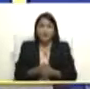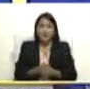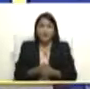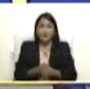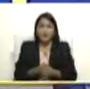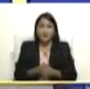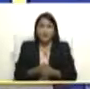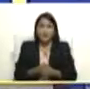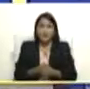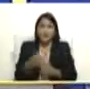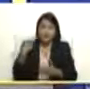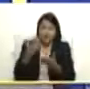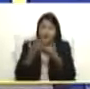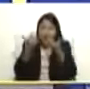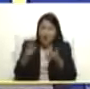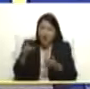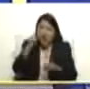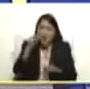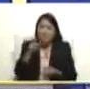muy recalcitrante de derecha.